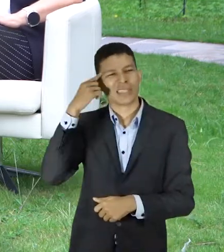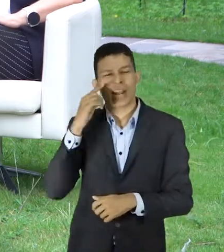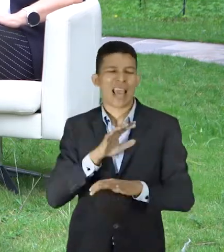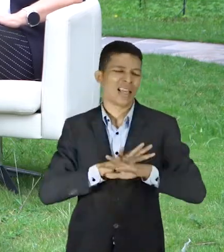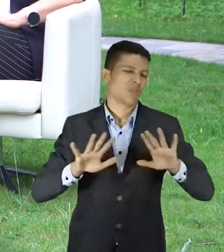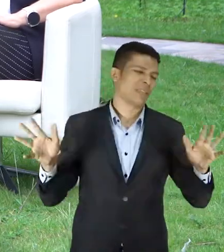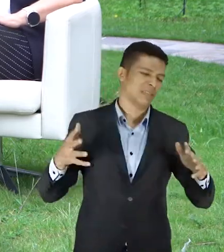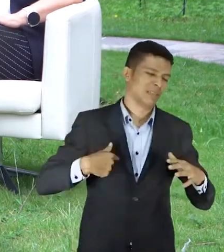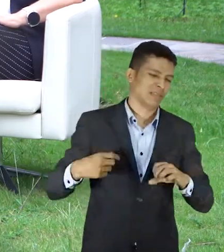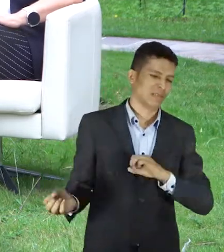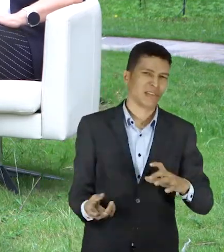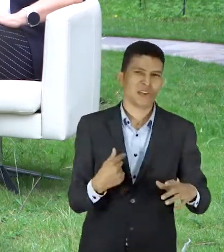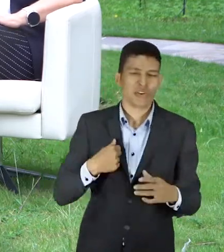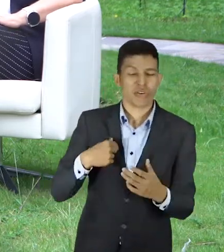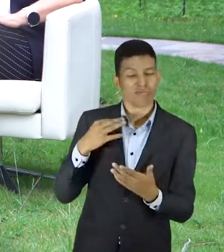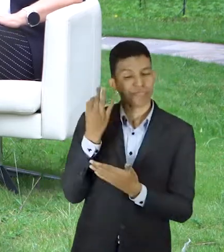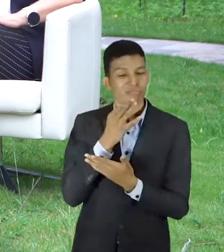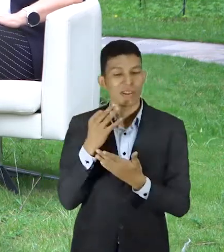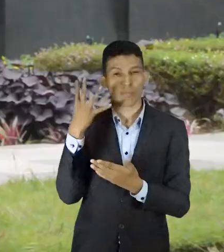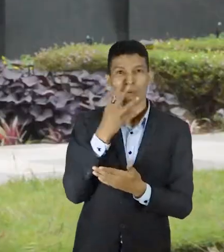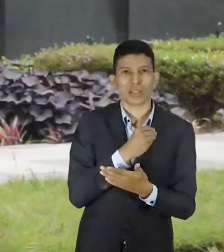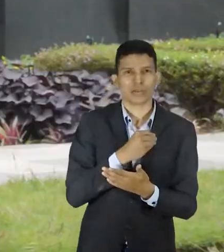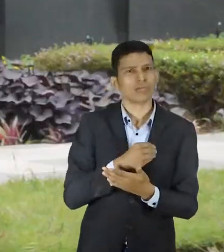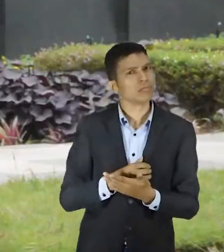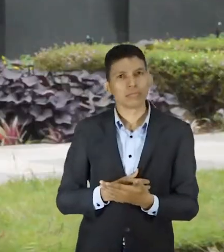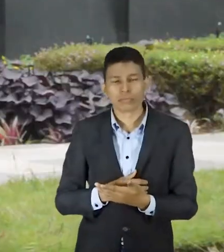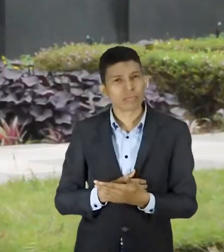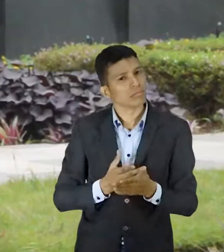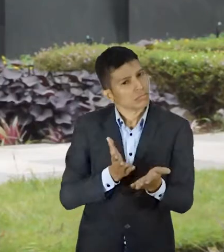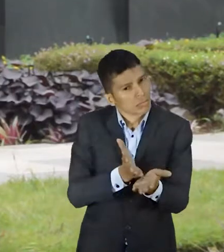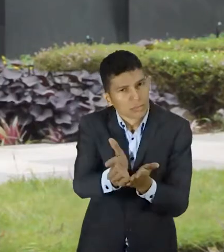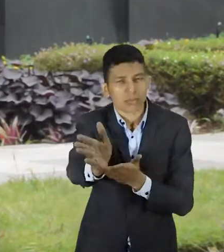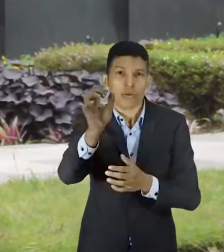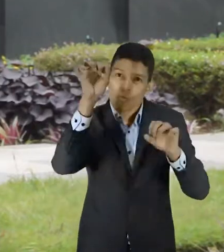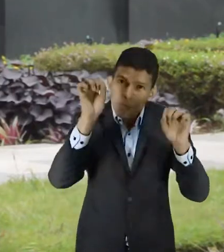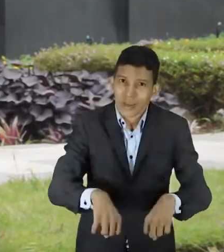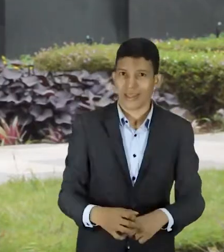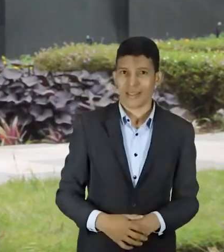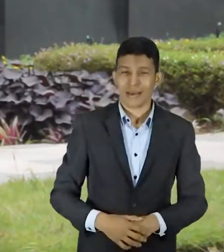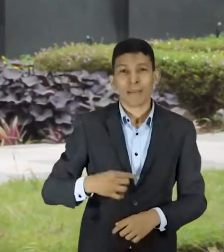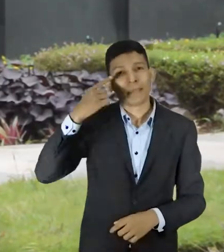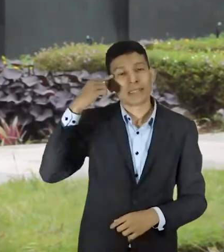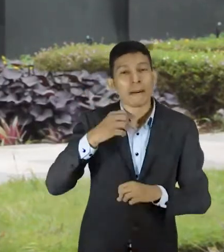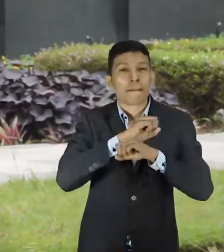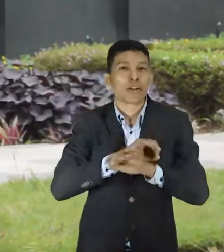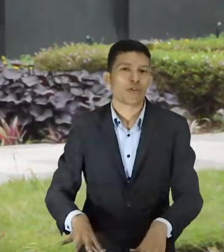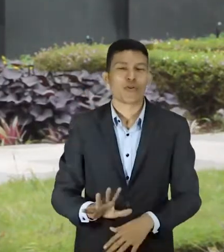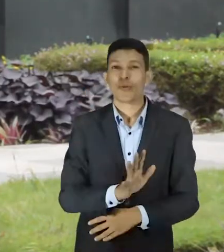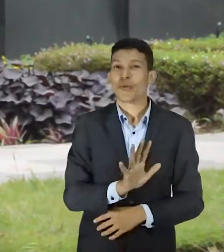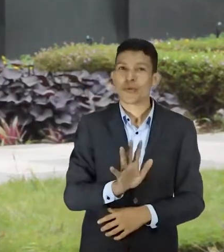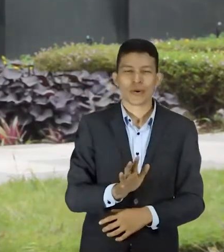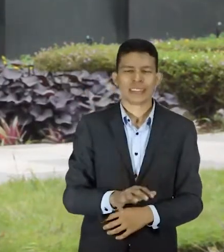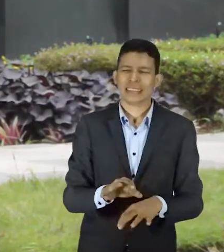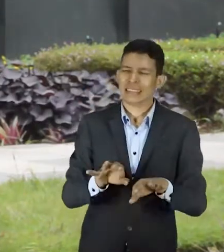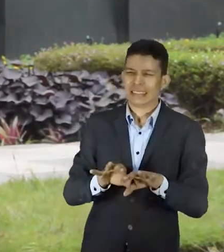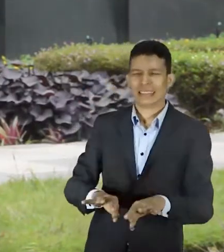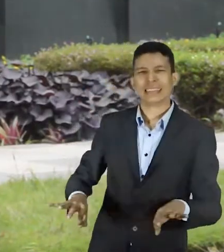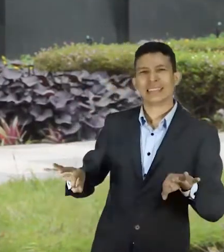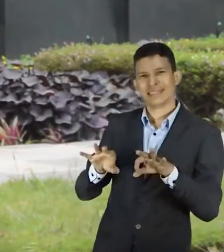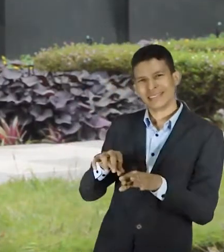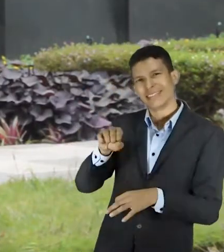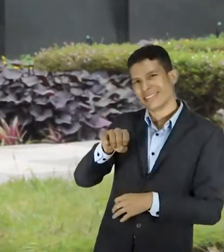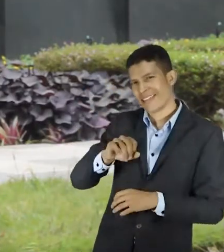o sea, los senos para nosotras las mujeres son pues la representación de nuestra feminidad.